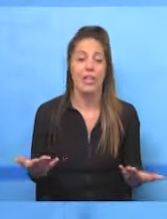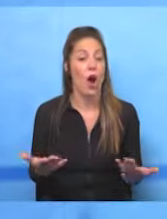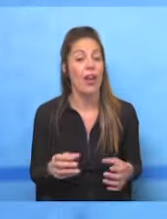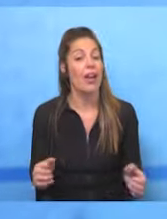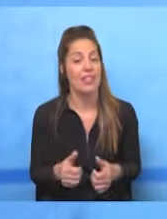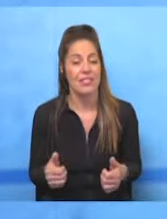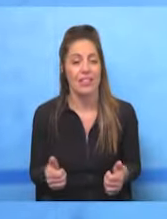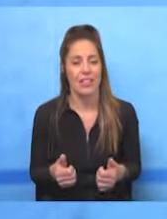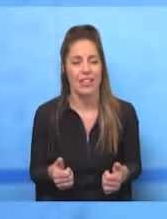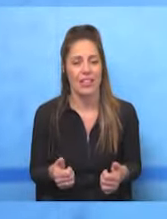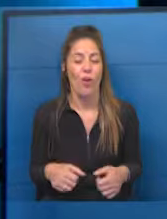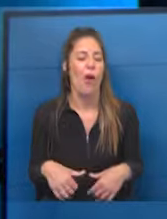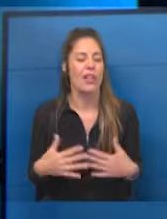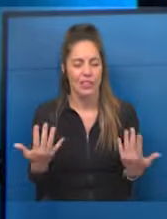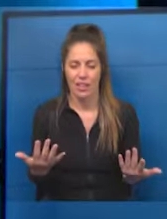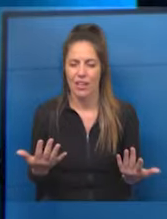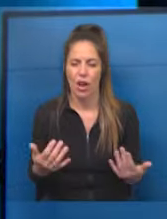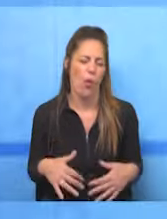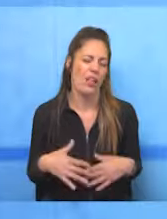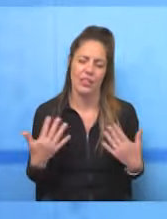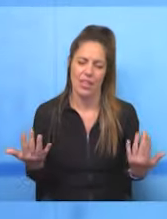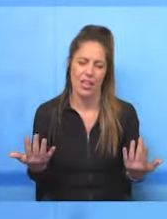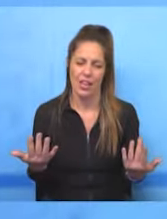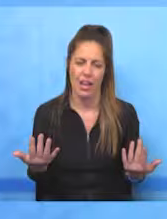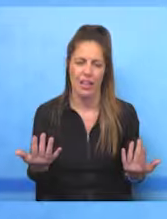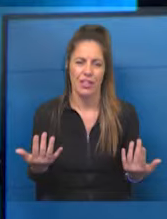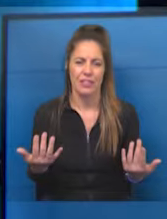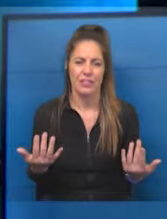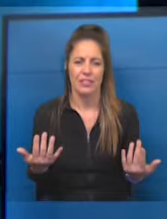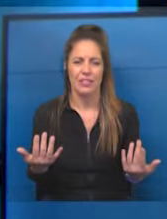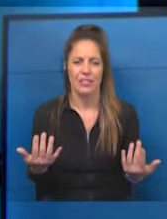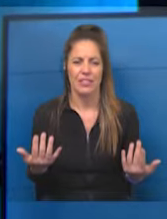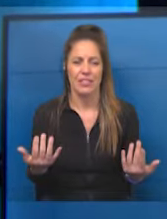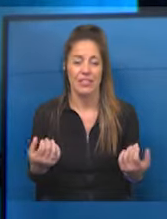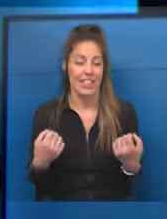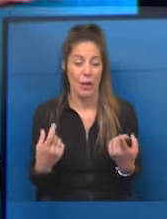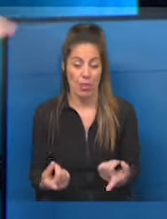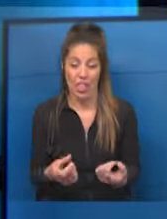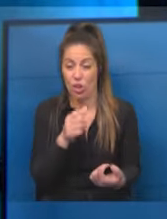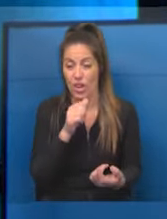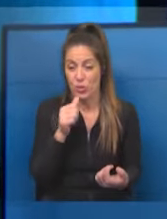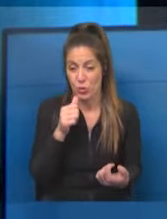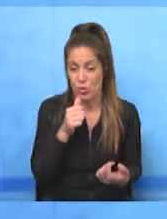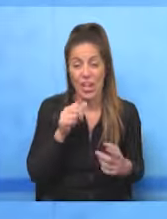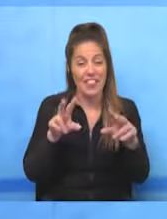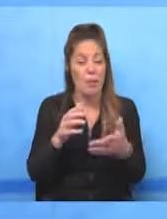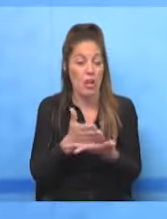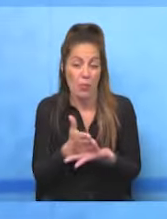hacera cualquiera a ver corte electoral le estamos la solución el tema de los